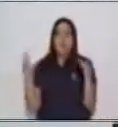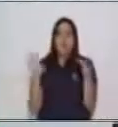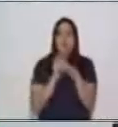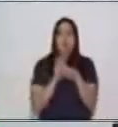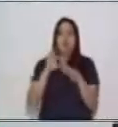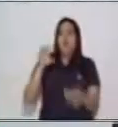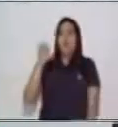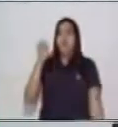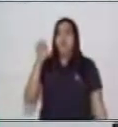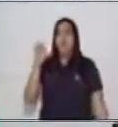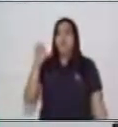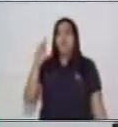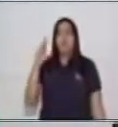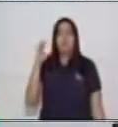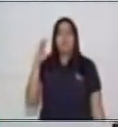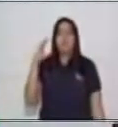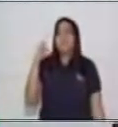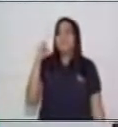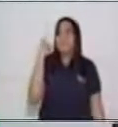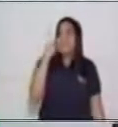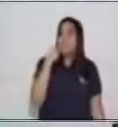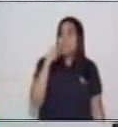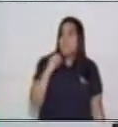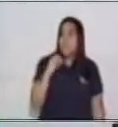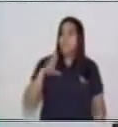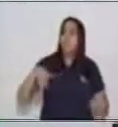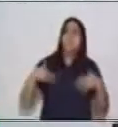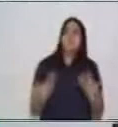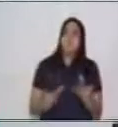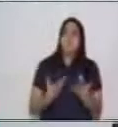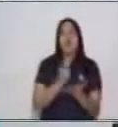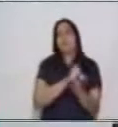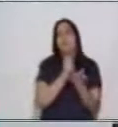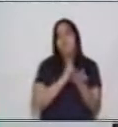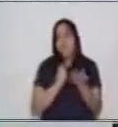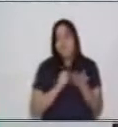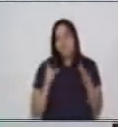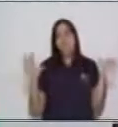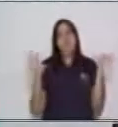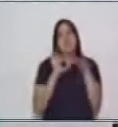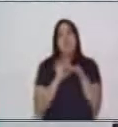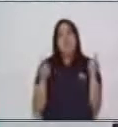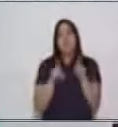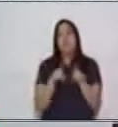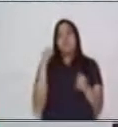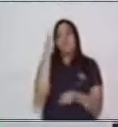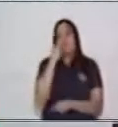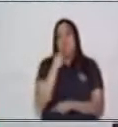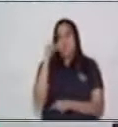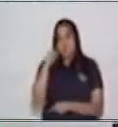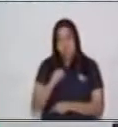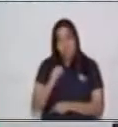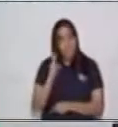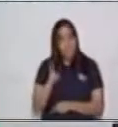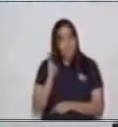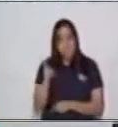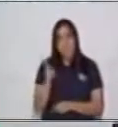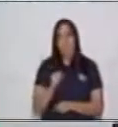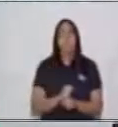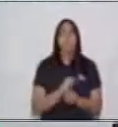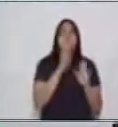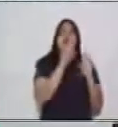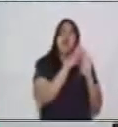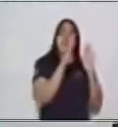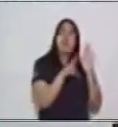las terminaciones, por lo tanto vas a escribirla con S. Regla